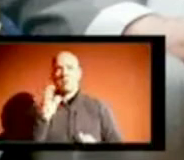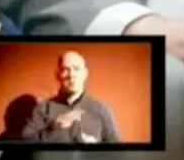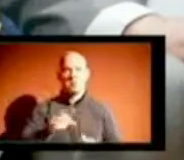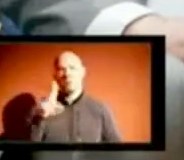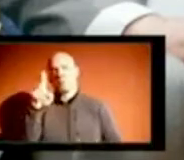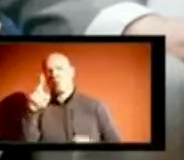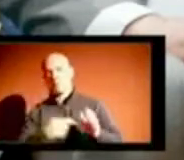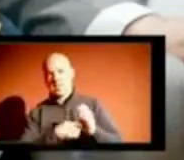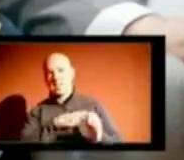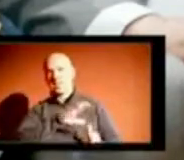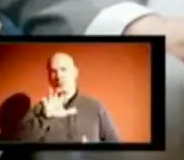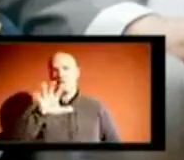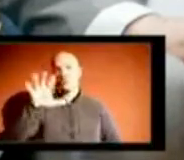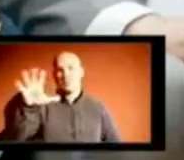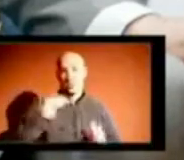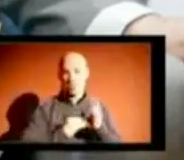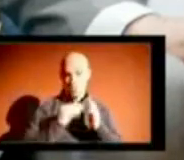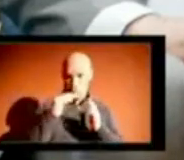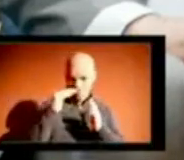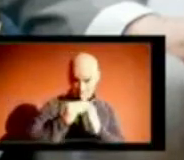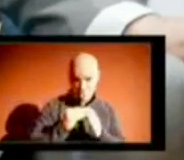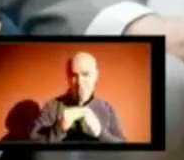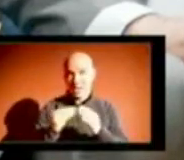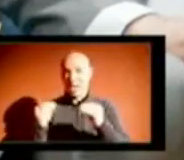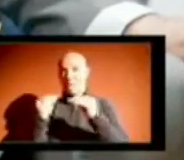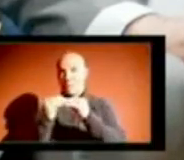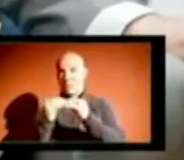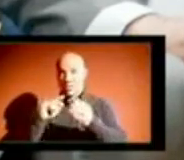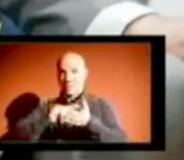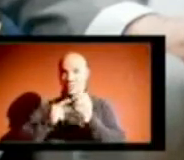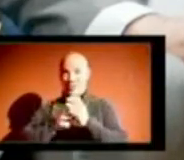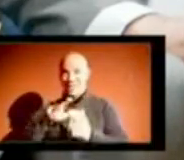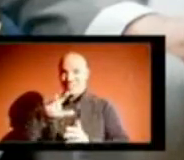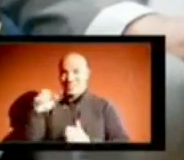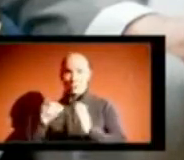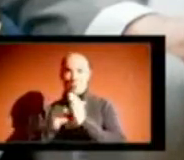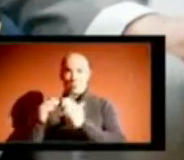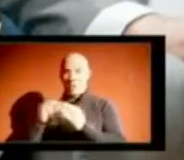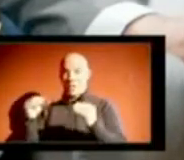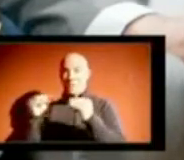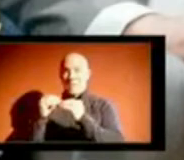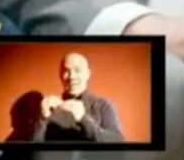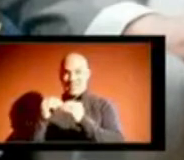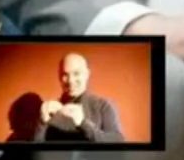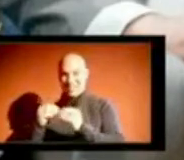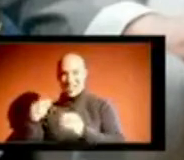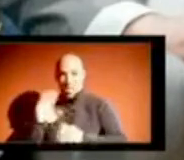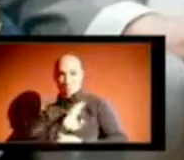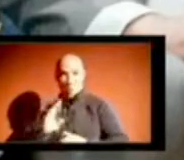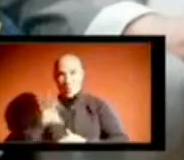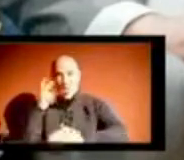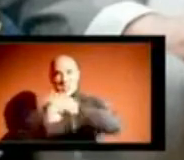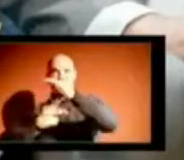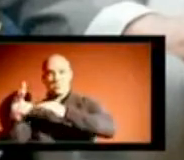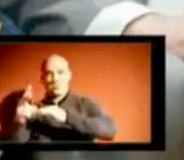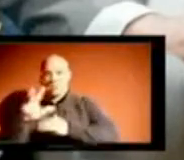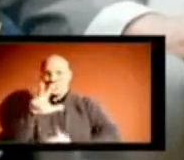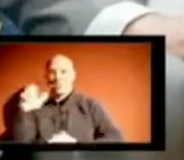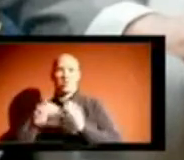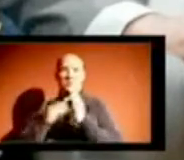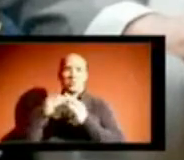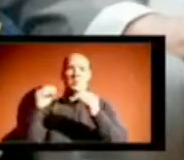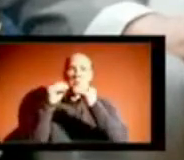10.505 millones en cuanto a la proyección, lo cual eran 300 millones más que lo que establecía la Junta. Pues sucede que ni nuestro